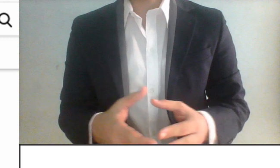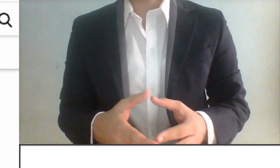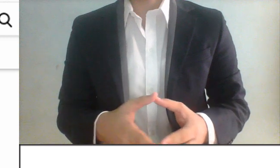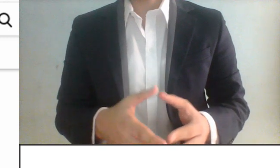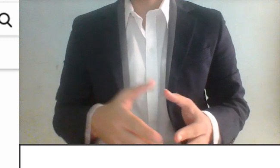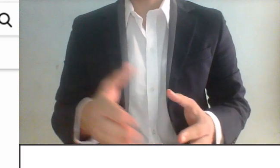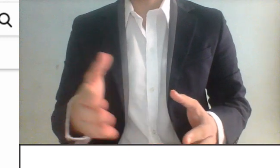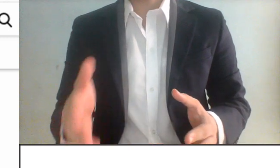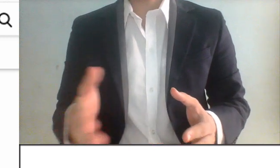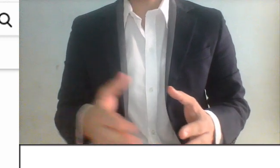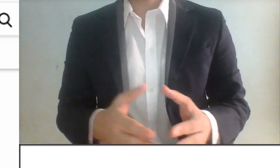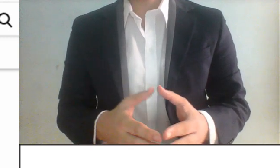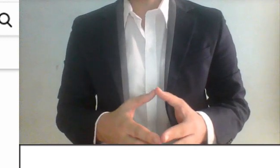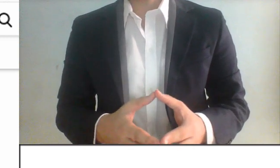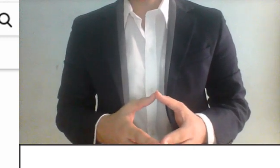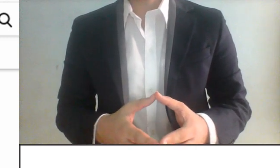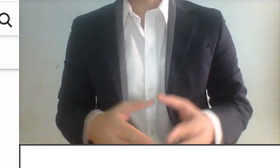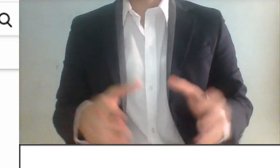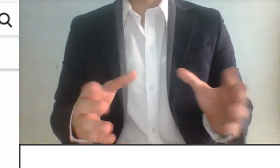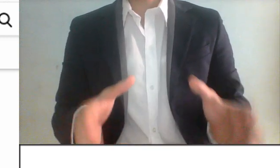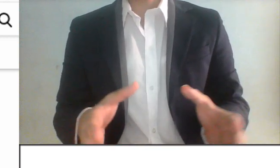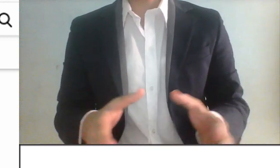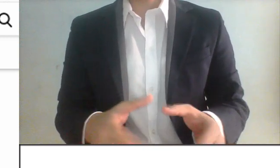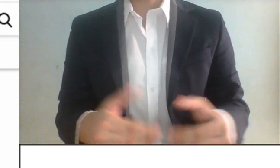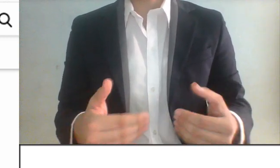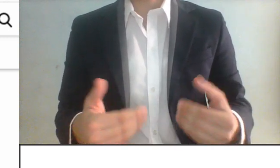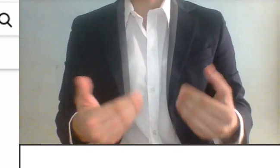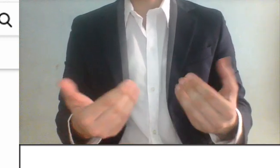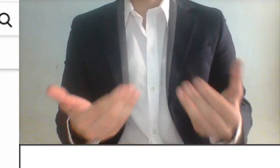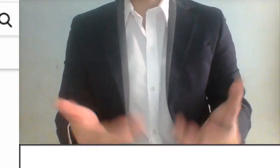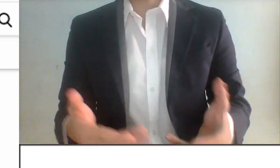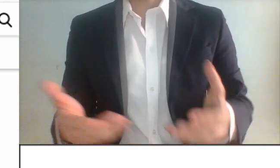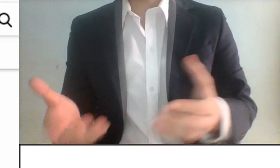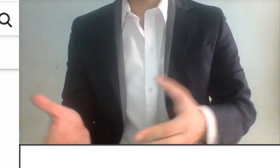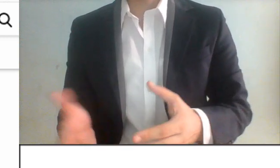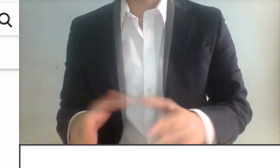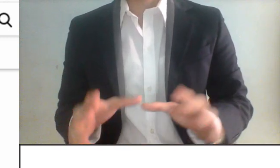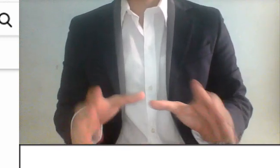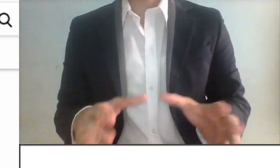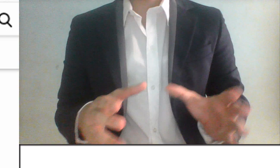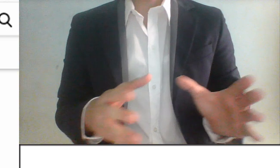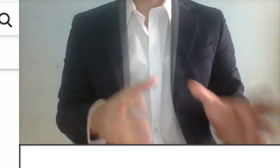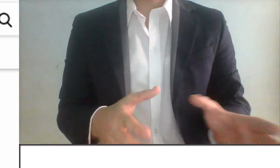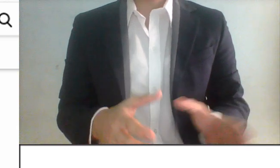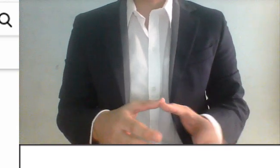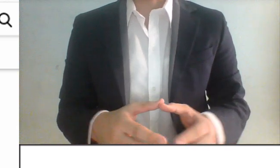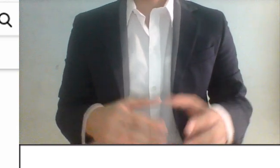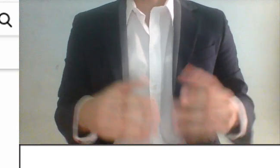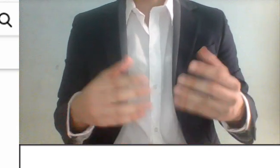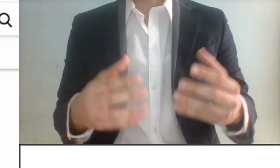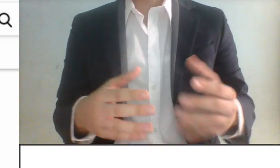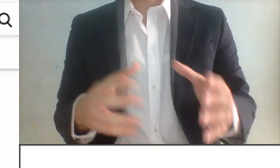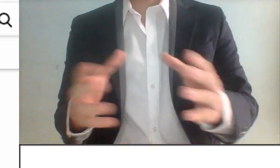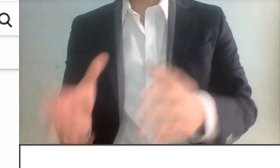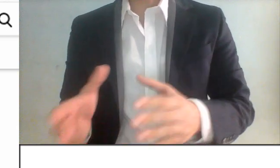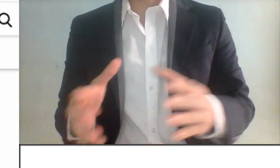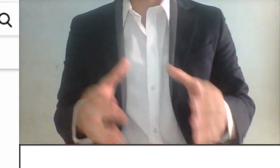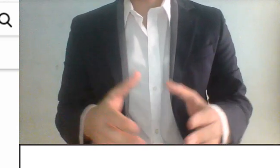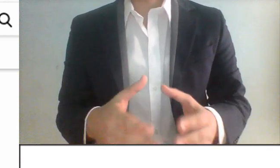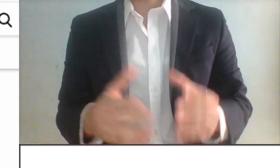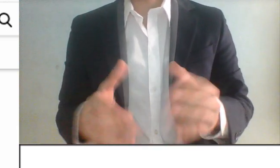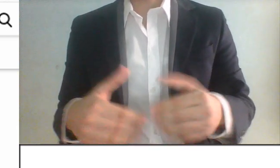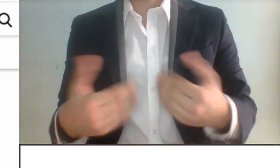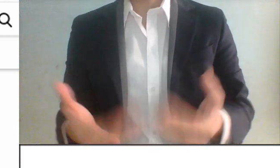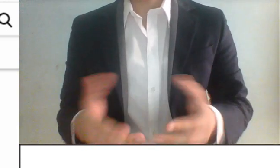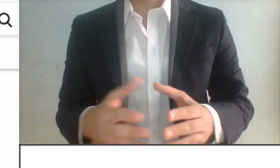personajes que si esto se lo terminan aprobando porque recordamos esta es una suspensión provisional esto qué significa en el caso de la